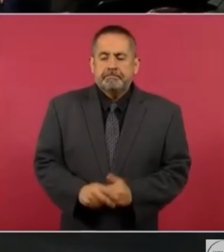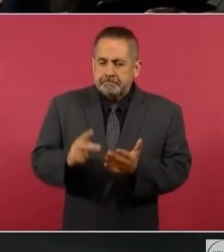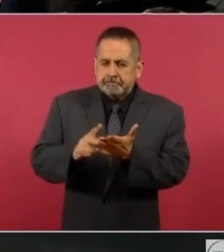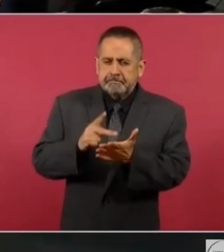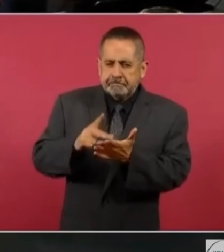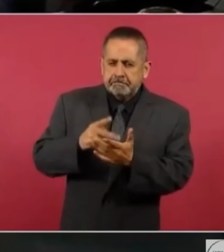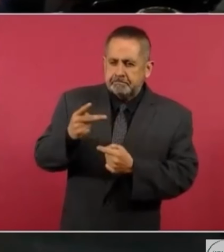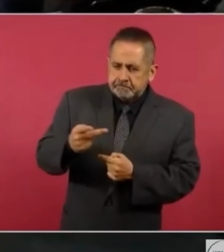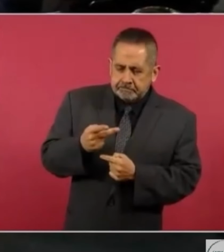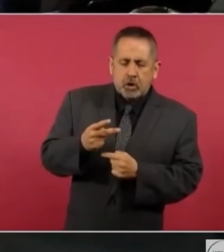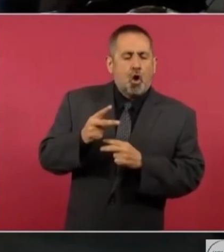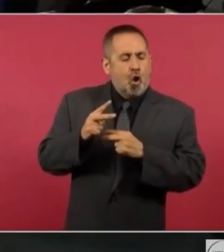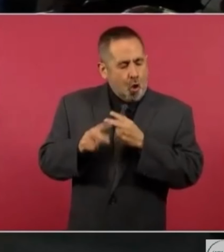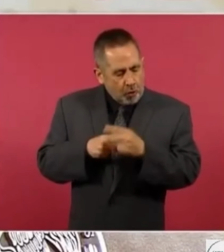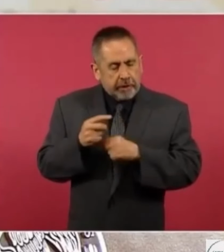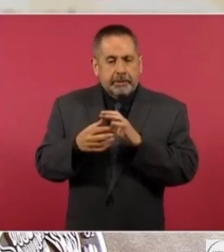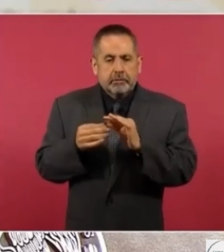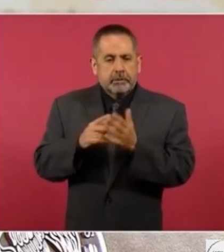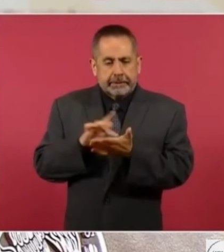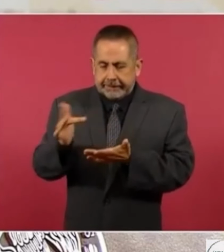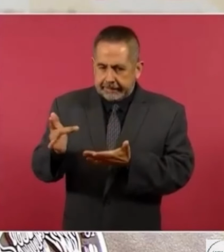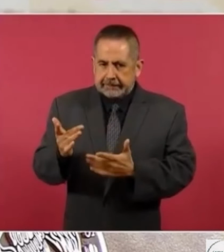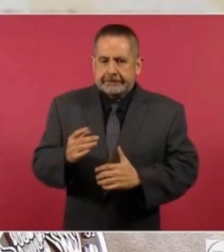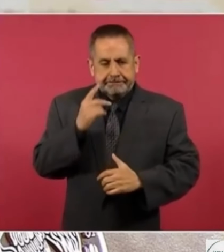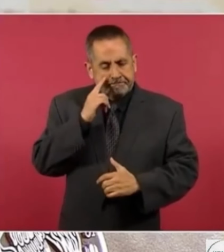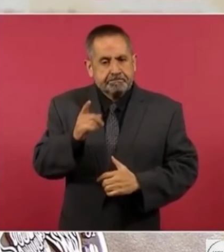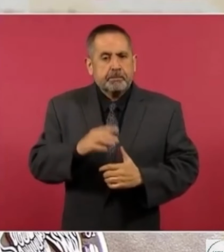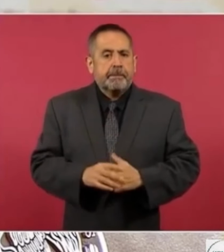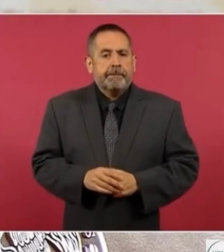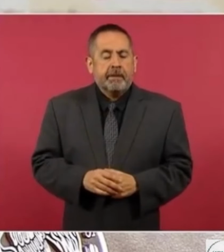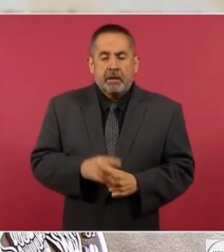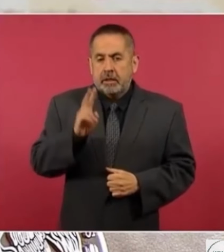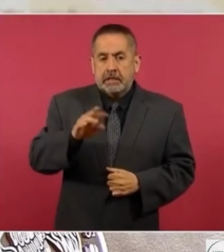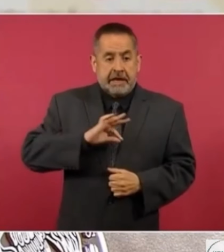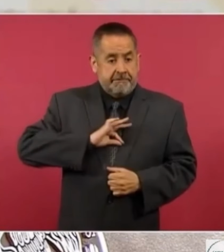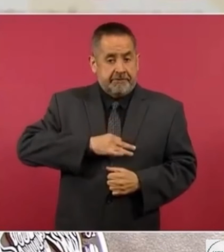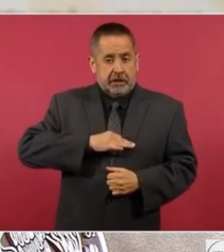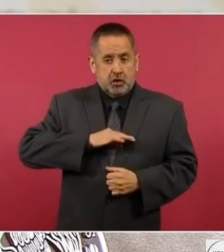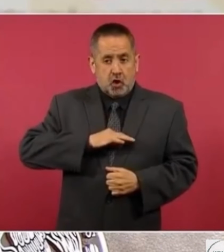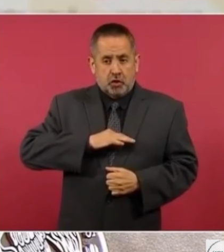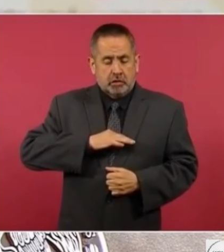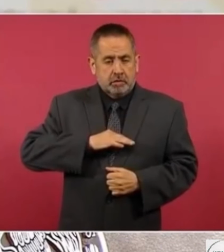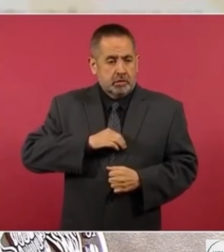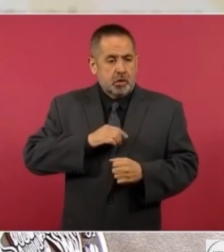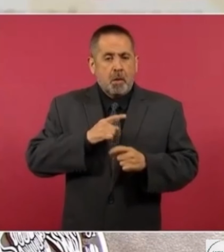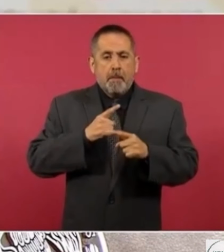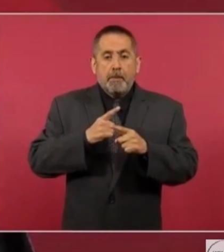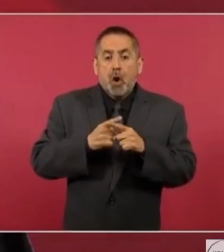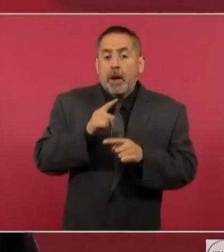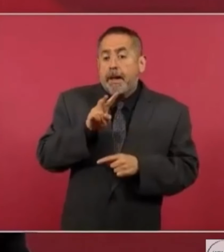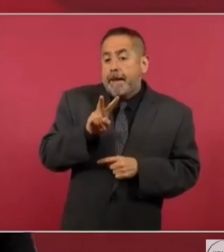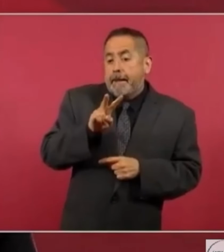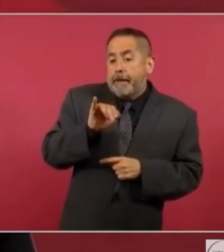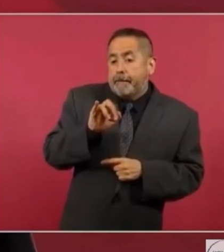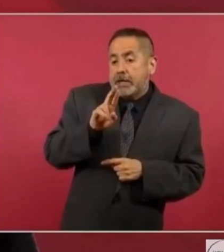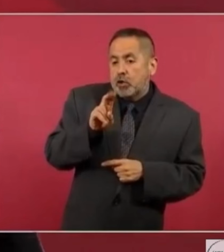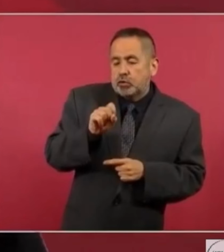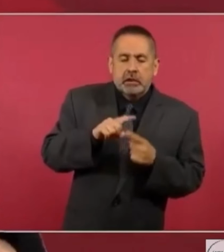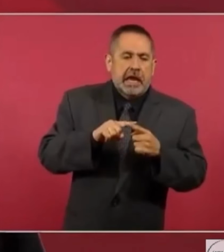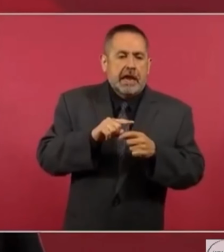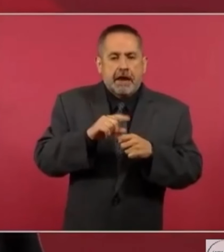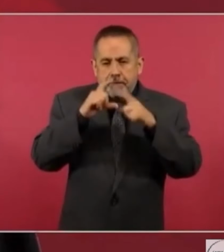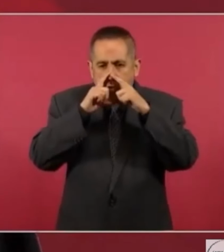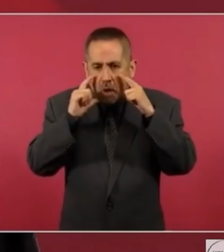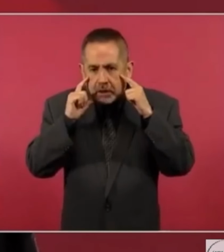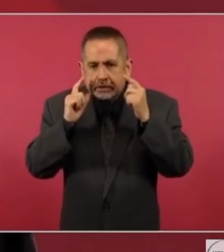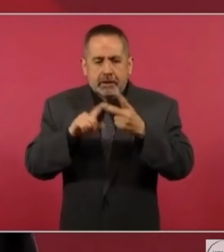volvemos a explicar. Efectivamente, las infecciones respiratorias causadas por virus, como la influenza,